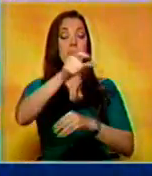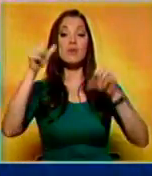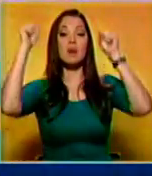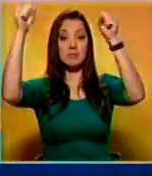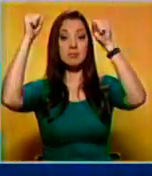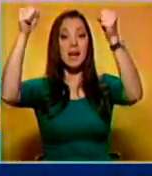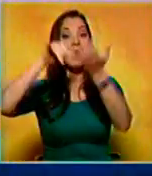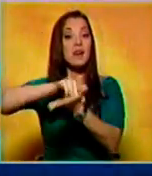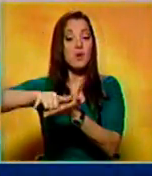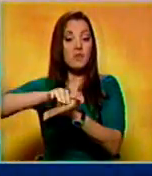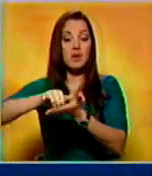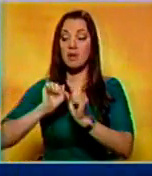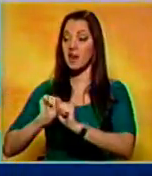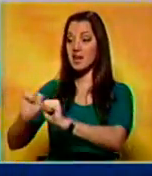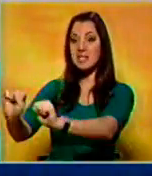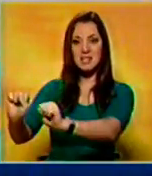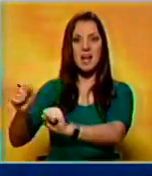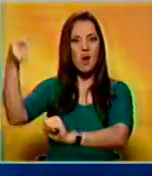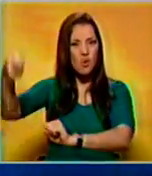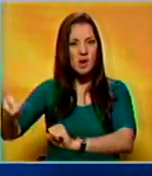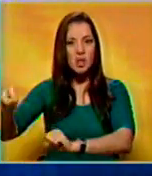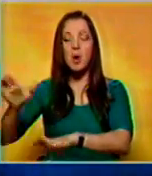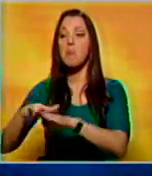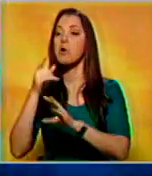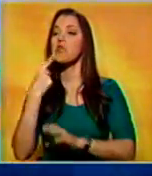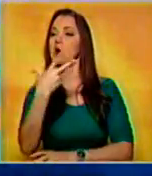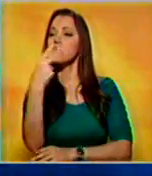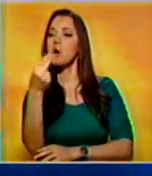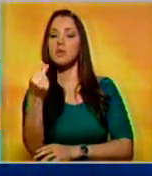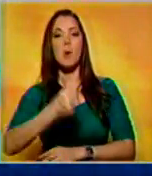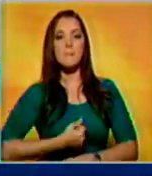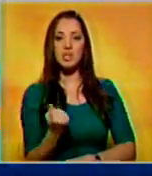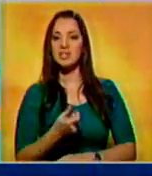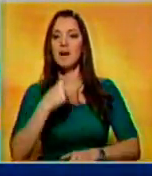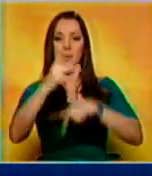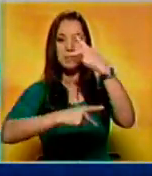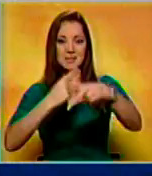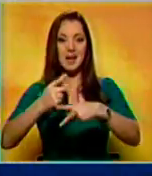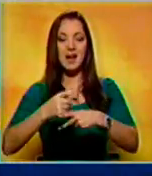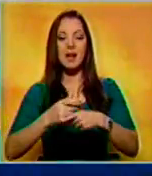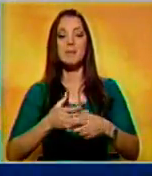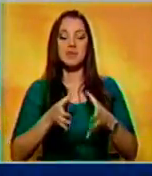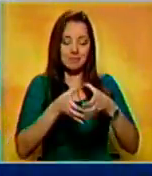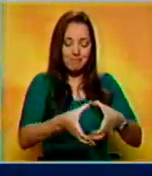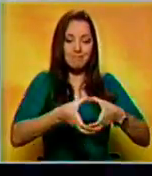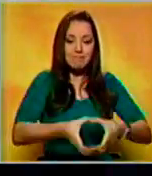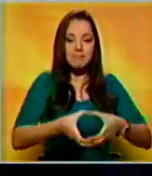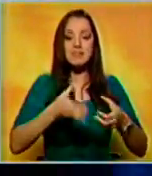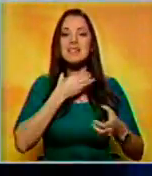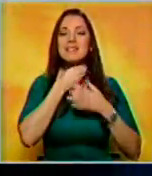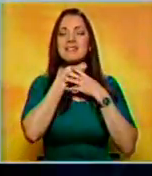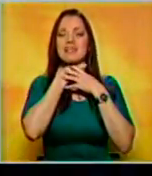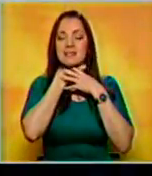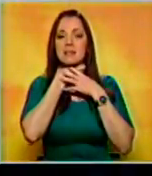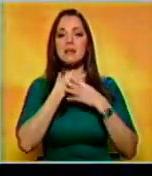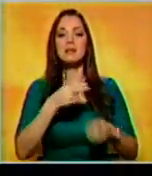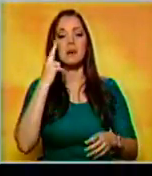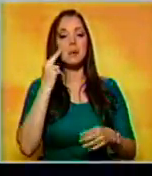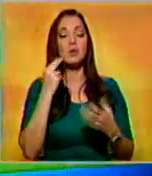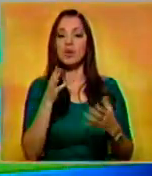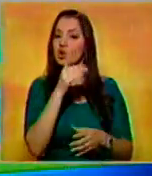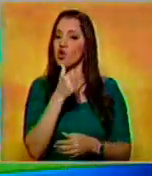para rechazar la decisión de un jurado de no procesar a otro policía por el estrangulamiento de un hombre afroamericano desarmado.